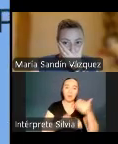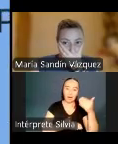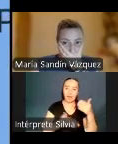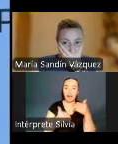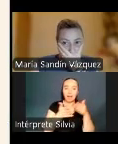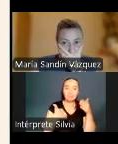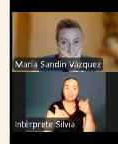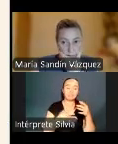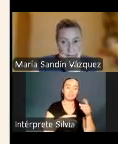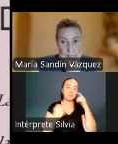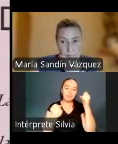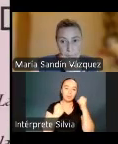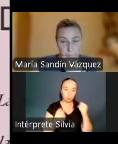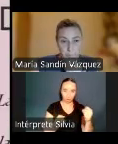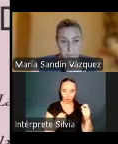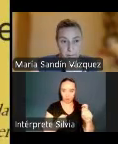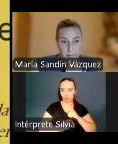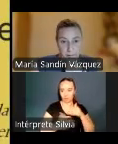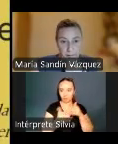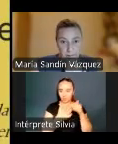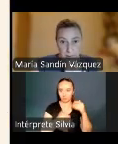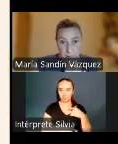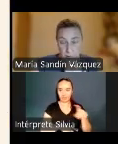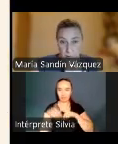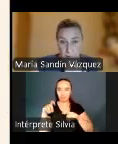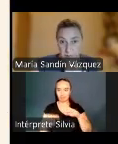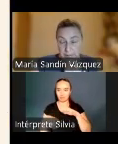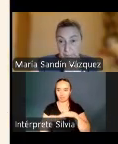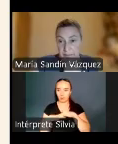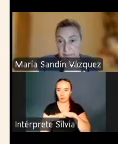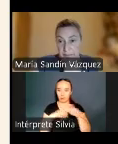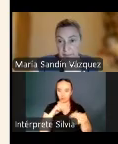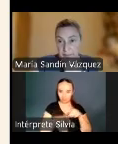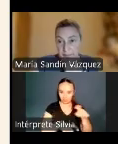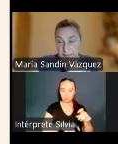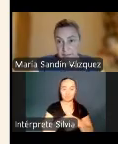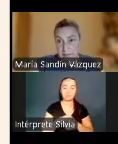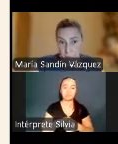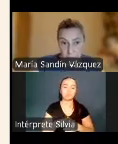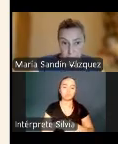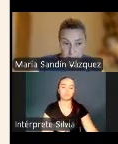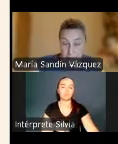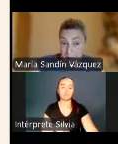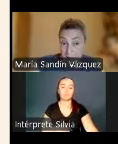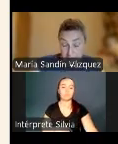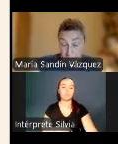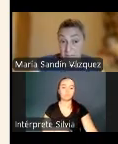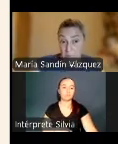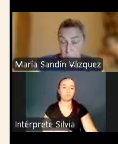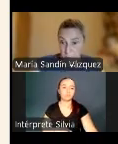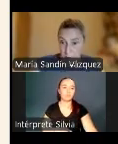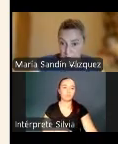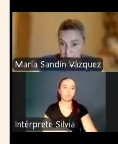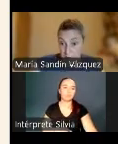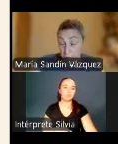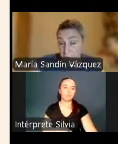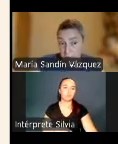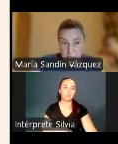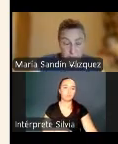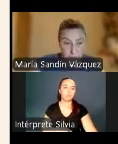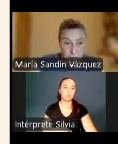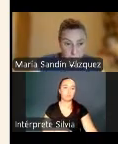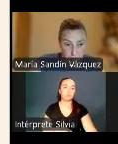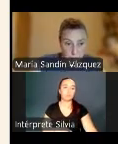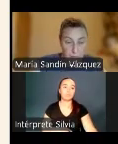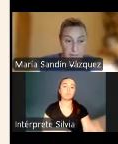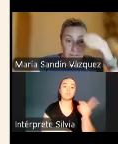institucionales. Me he ido para atrás, perdón. Bueno, también se reconocen barreras, diferencias culturales que